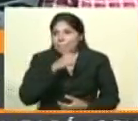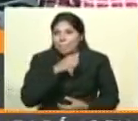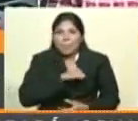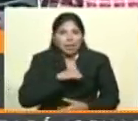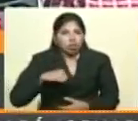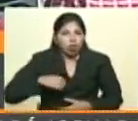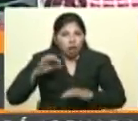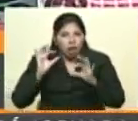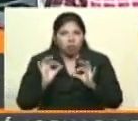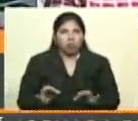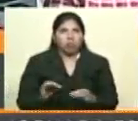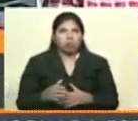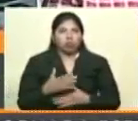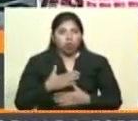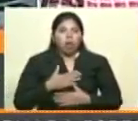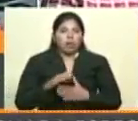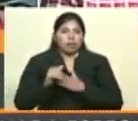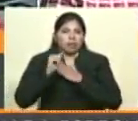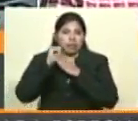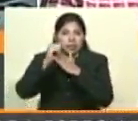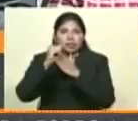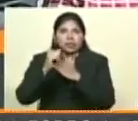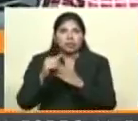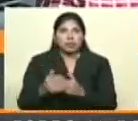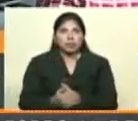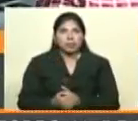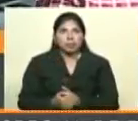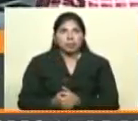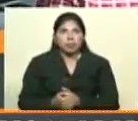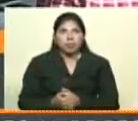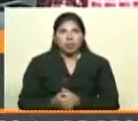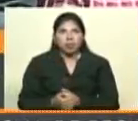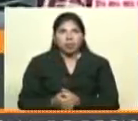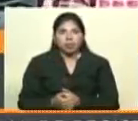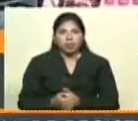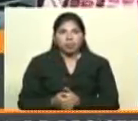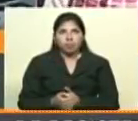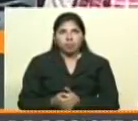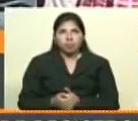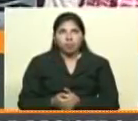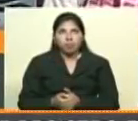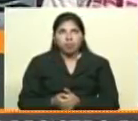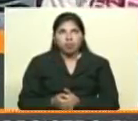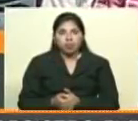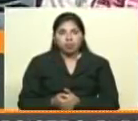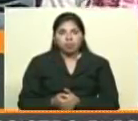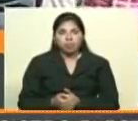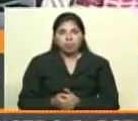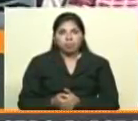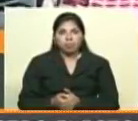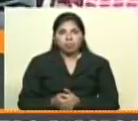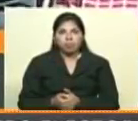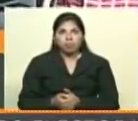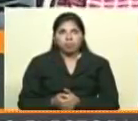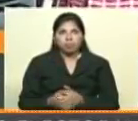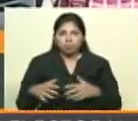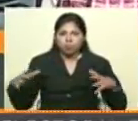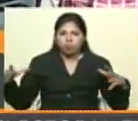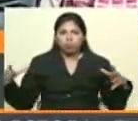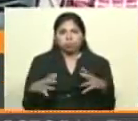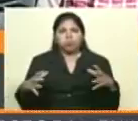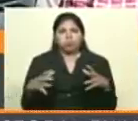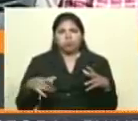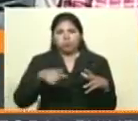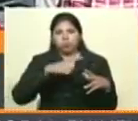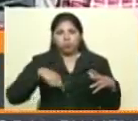revolucionario del movimiento del Frente Amplio de la Patria, el FEPATRIA, el verdadero Frente Amplio, es el Frente Amplio de la Patria, el